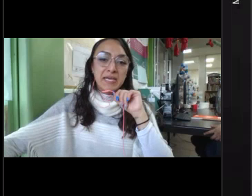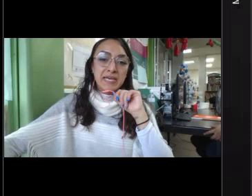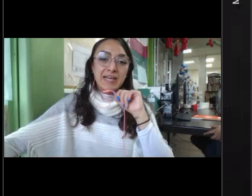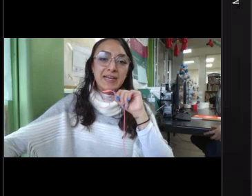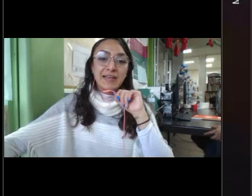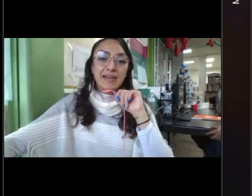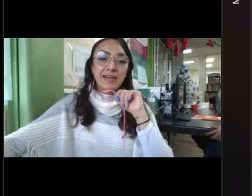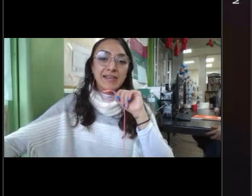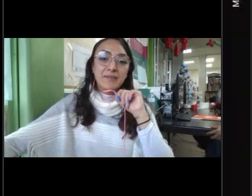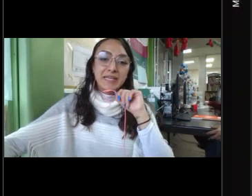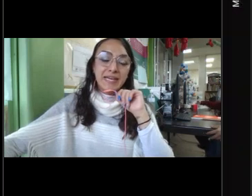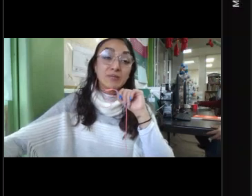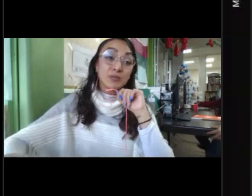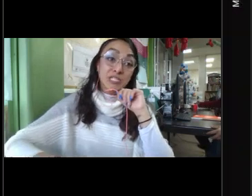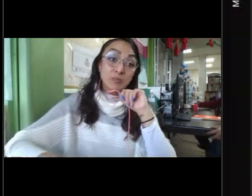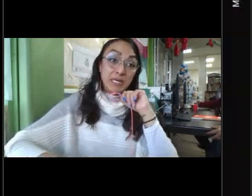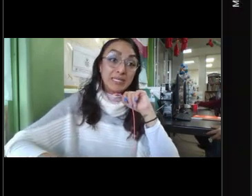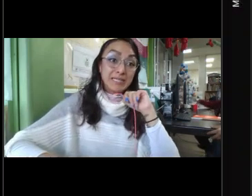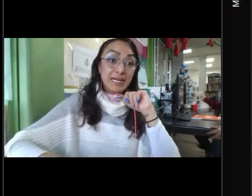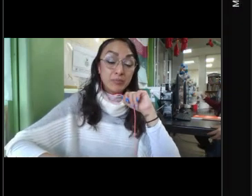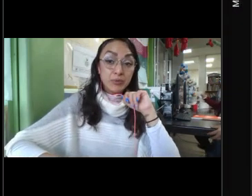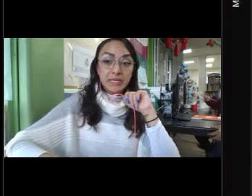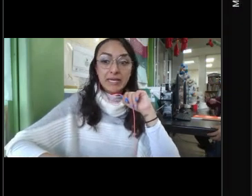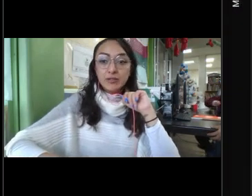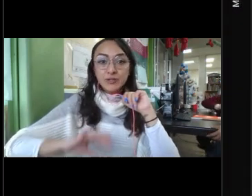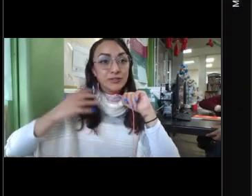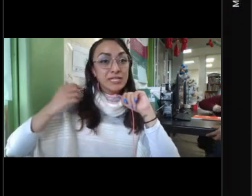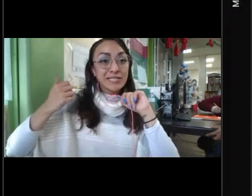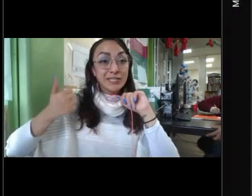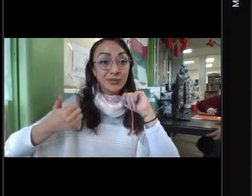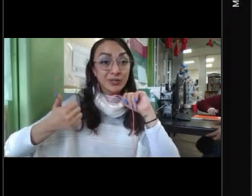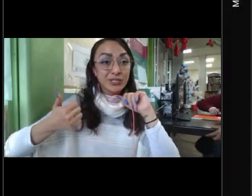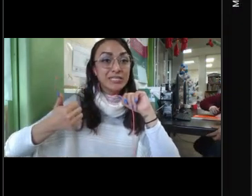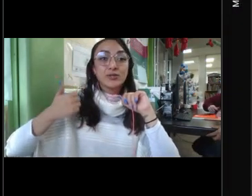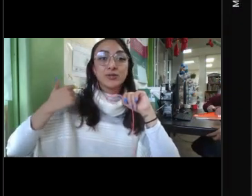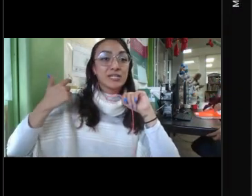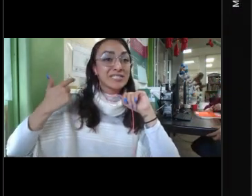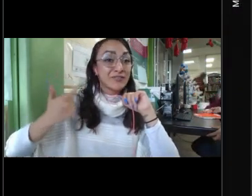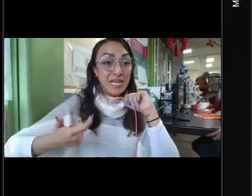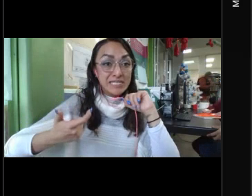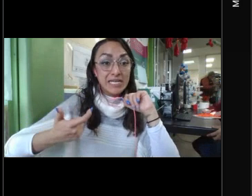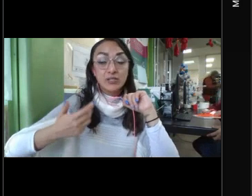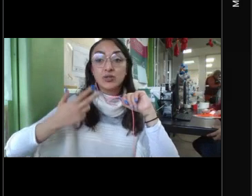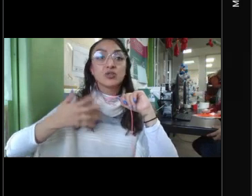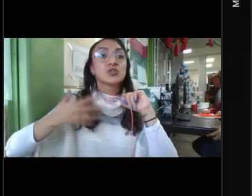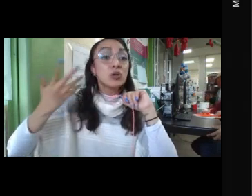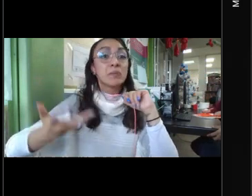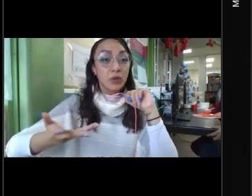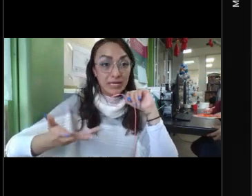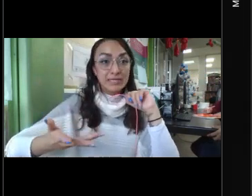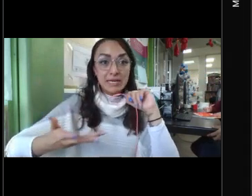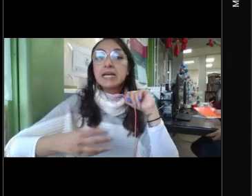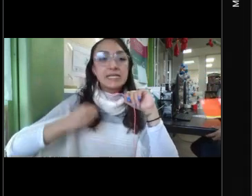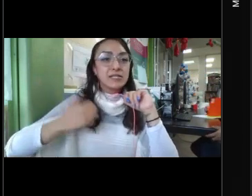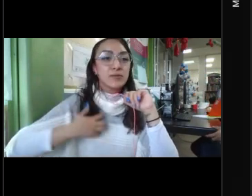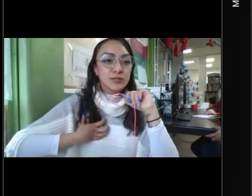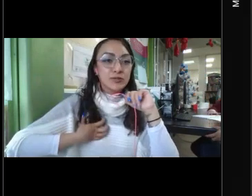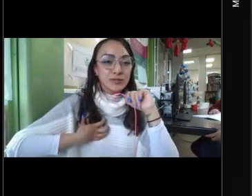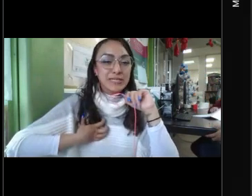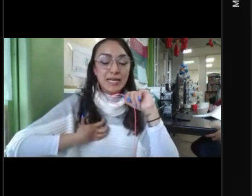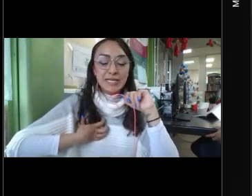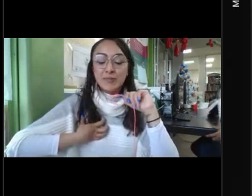entonces mañana, el día de mañana en muchas partes de la República los sordos hacen reuniones, los sordos hacen fiestas, los sordos conmemoran,